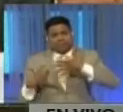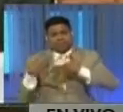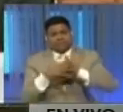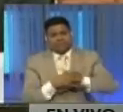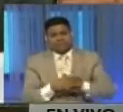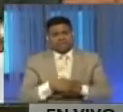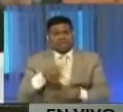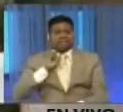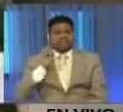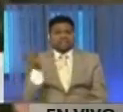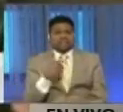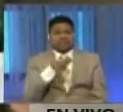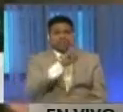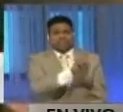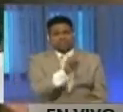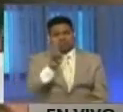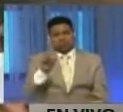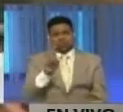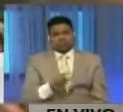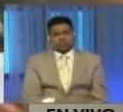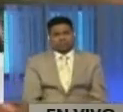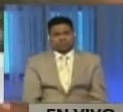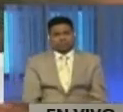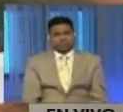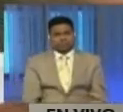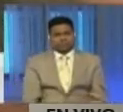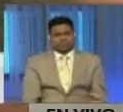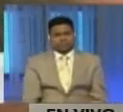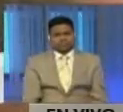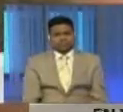siglo XXI.